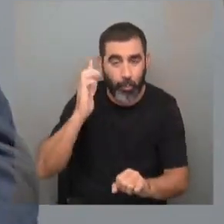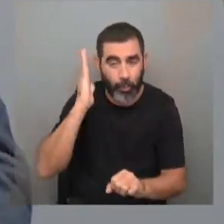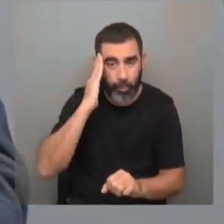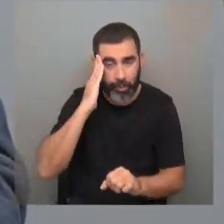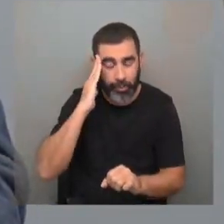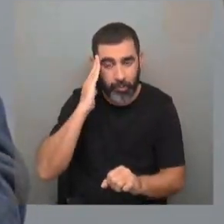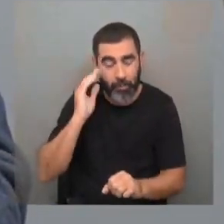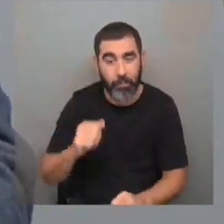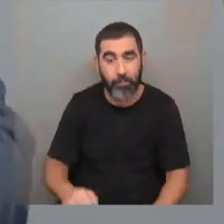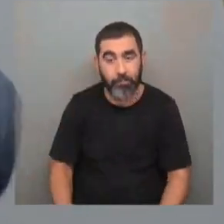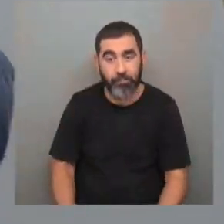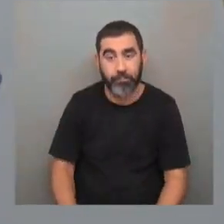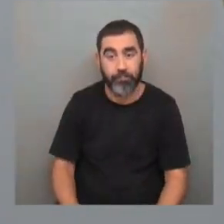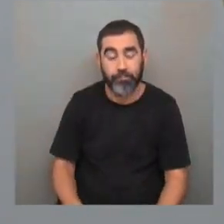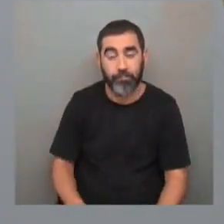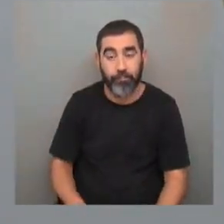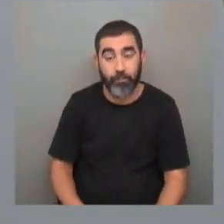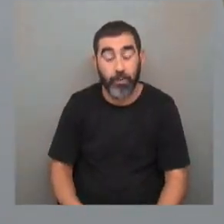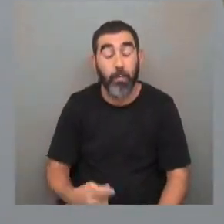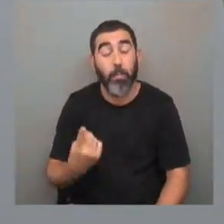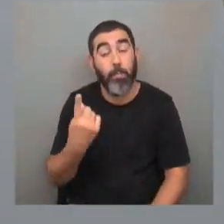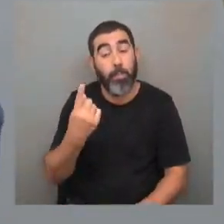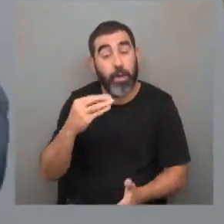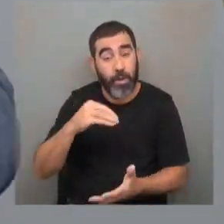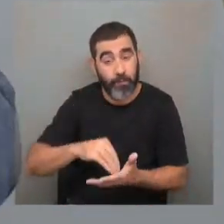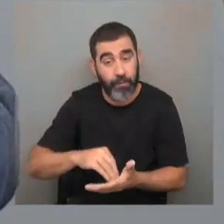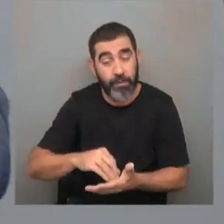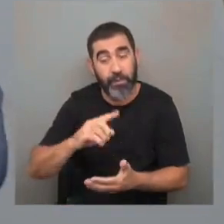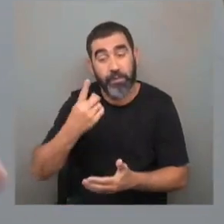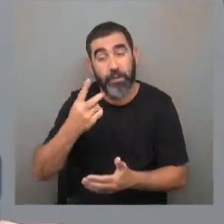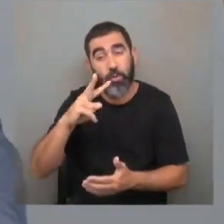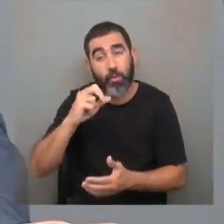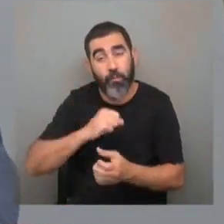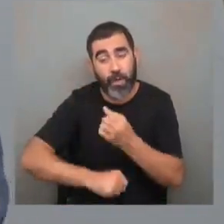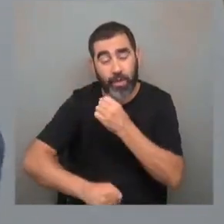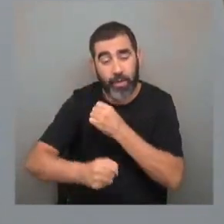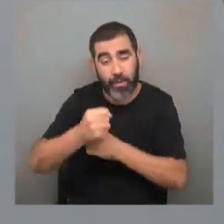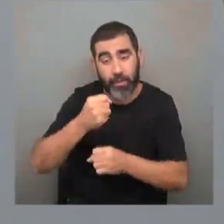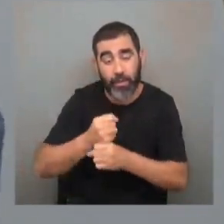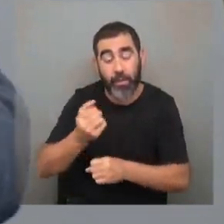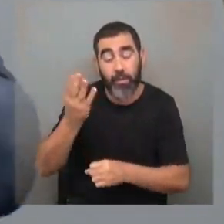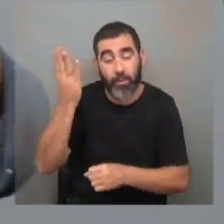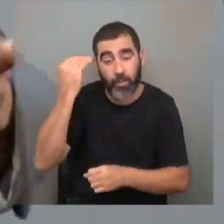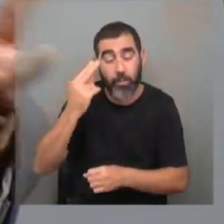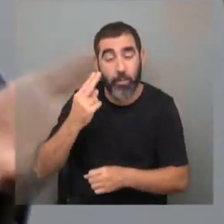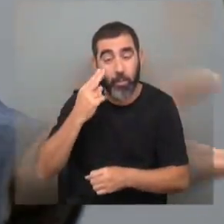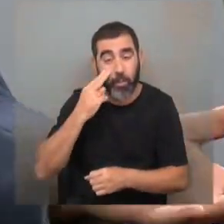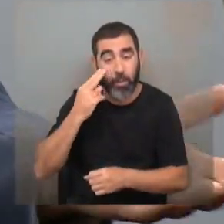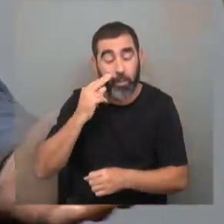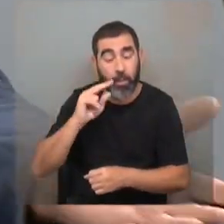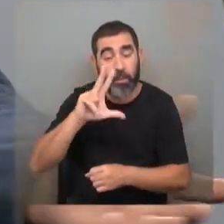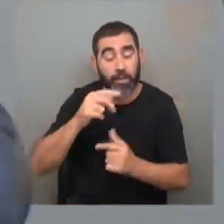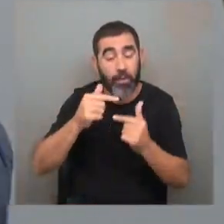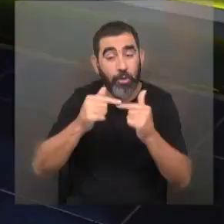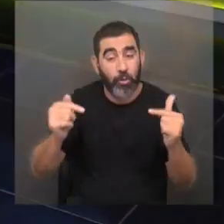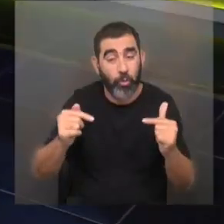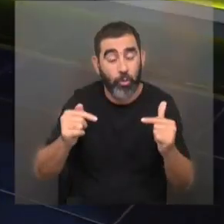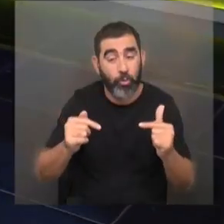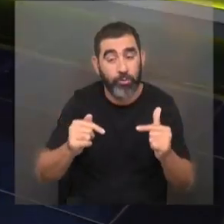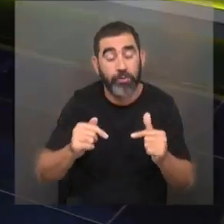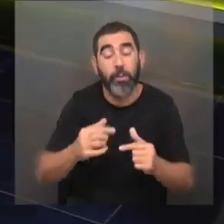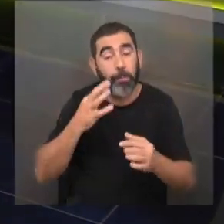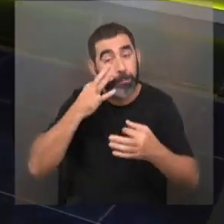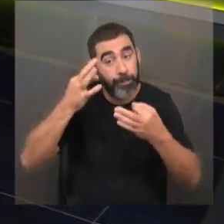fenómeno aparece luego que, bueno, se encontró por primera vez hace 120 años en el problema de 3 cuerpos restringido, es un problema especial de 3